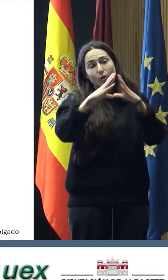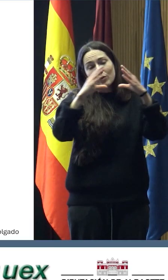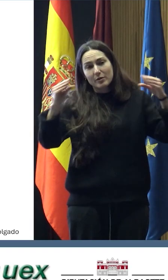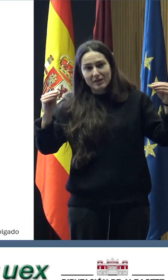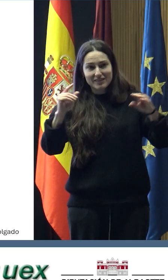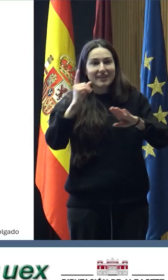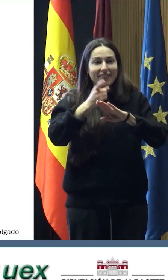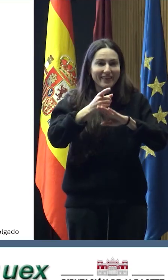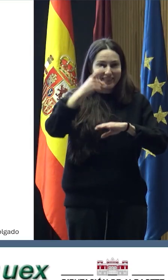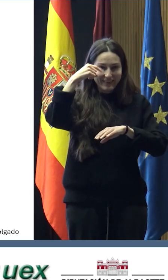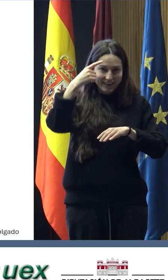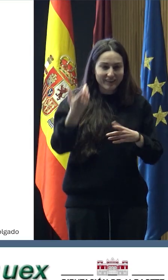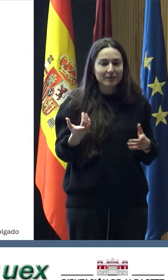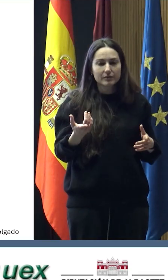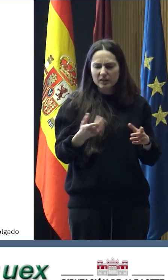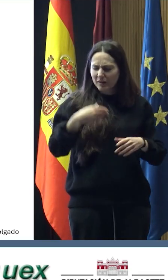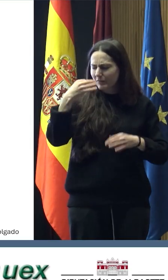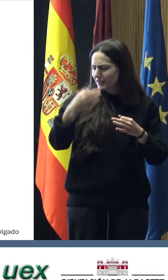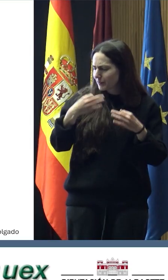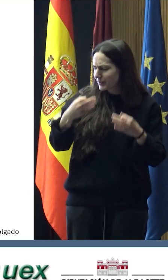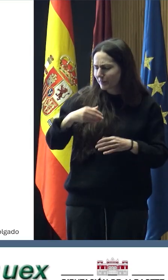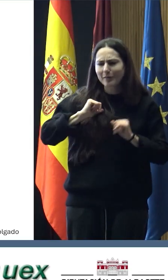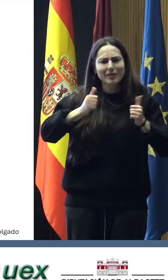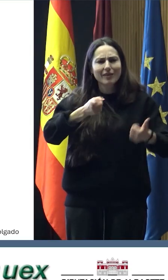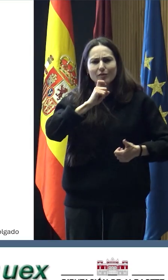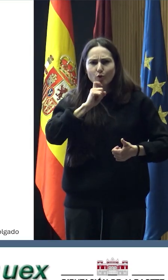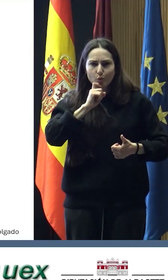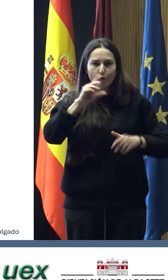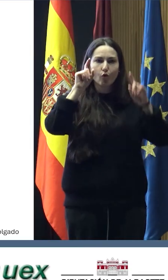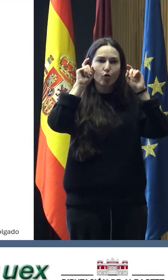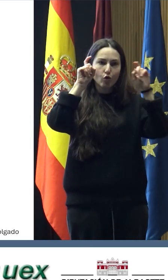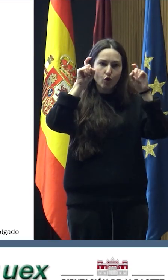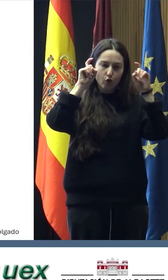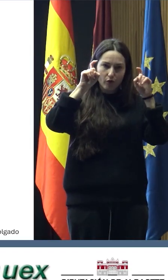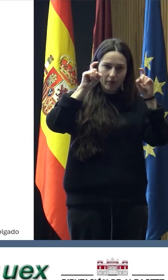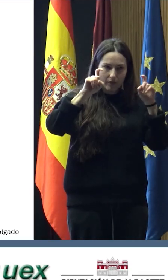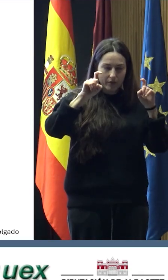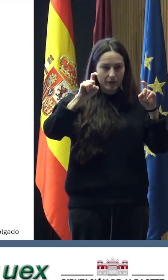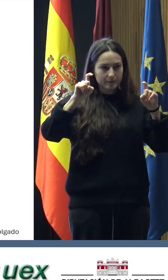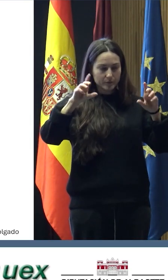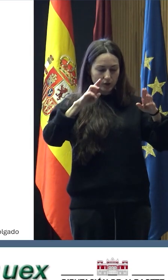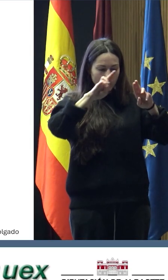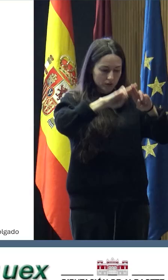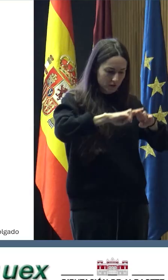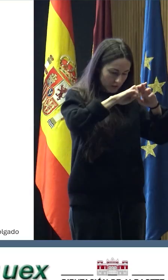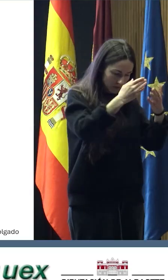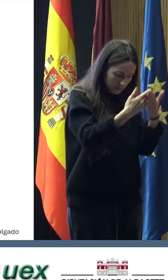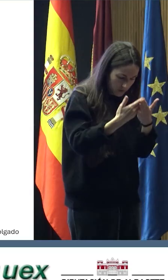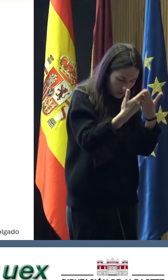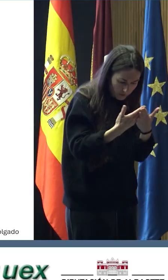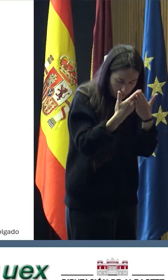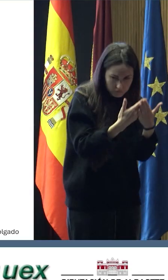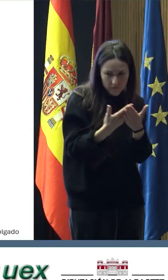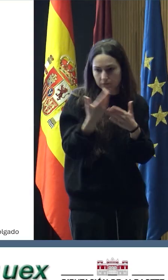por la docencia. Como os he comentado antes, la investigación ya está en marcha, básica, clínica, preclínica, ya se